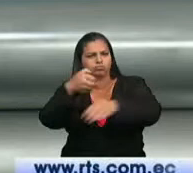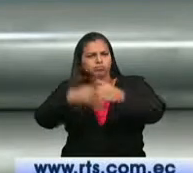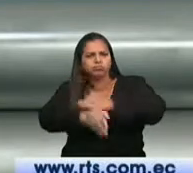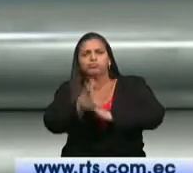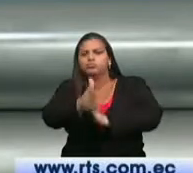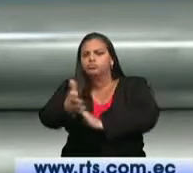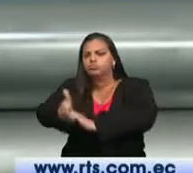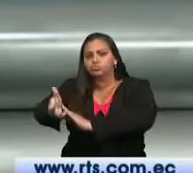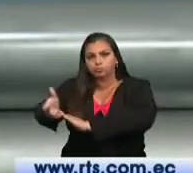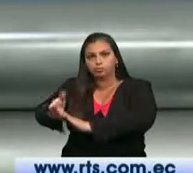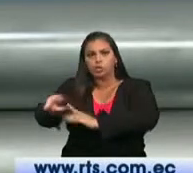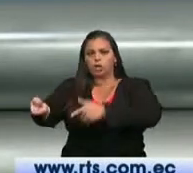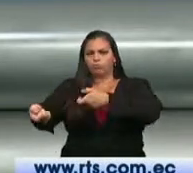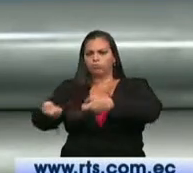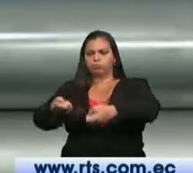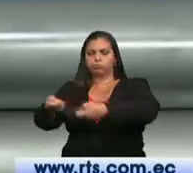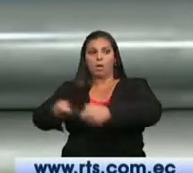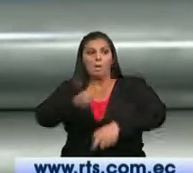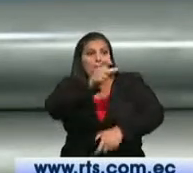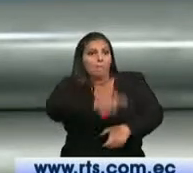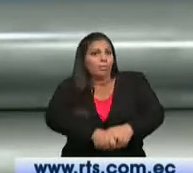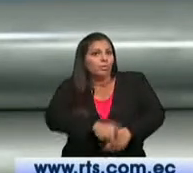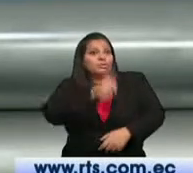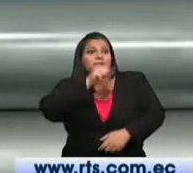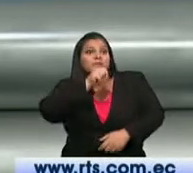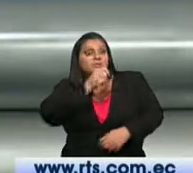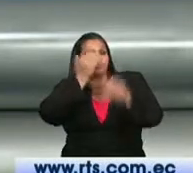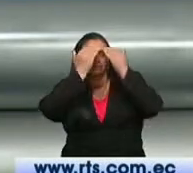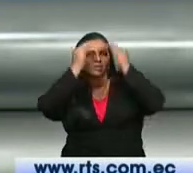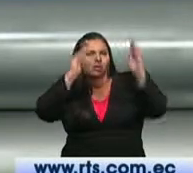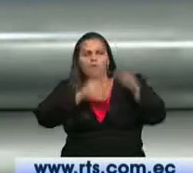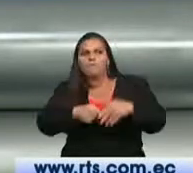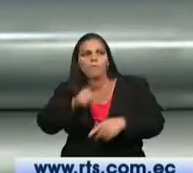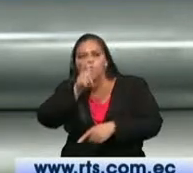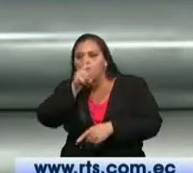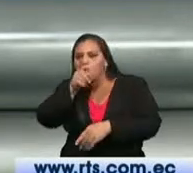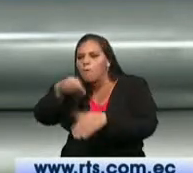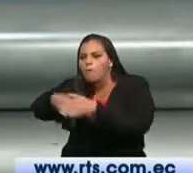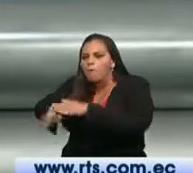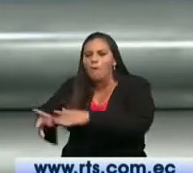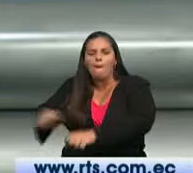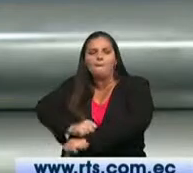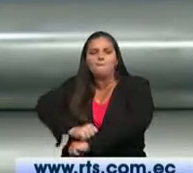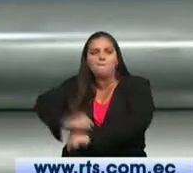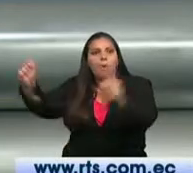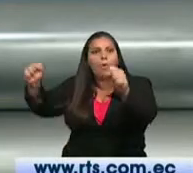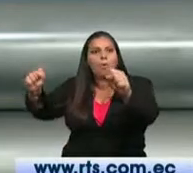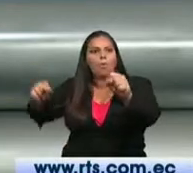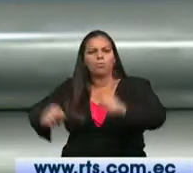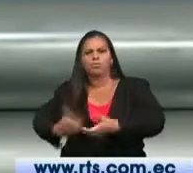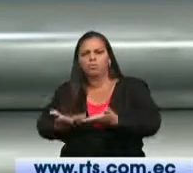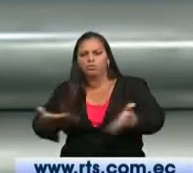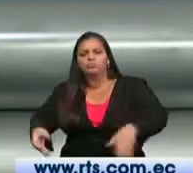daños materiales, incluso afectó a casas vecinas. Afortunadamente no hubo víctimas.